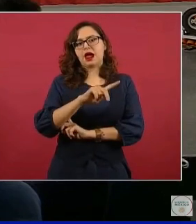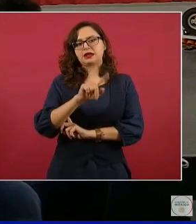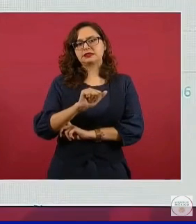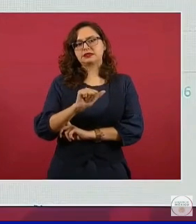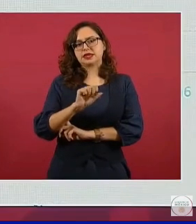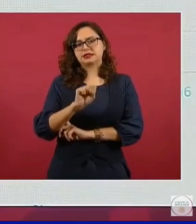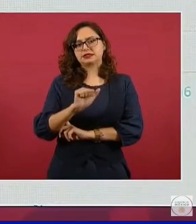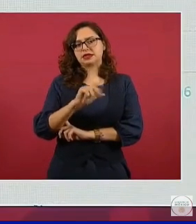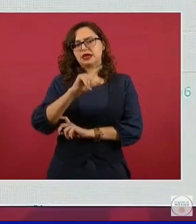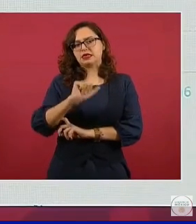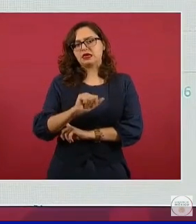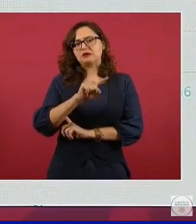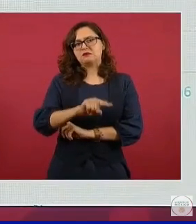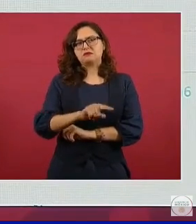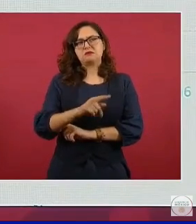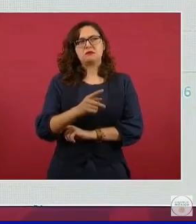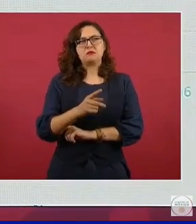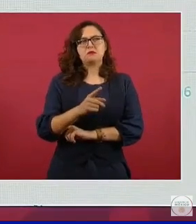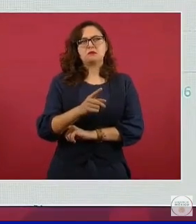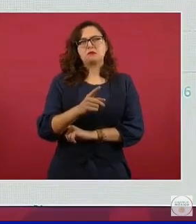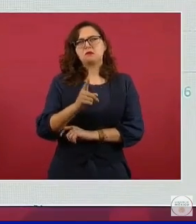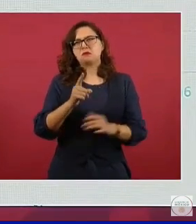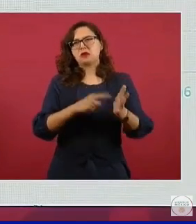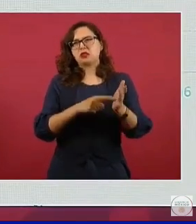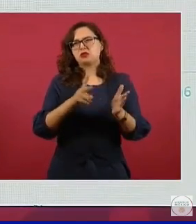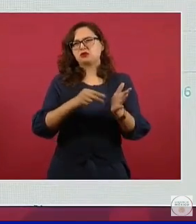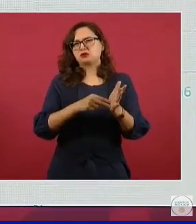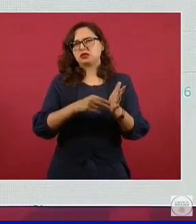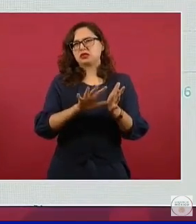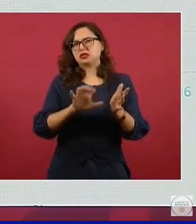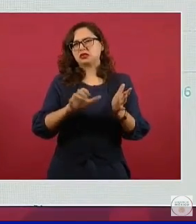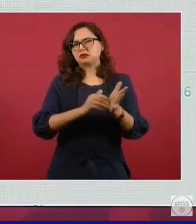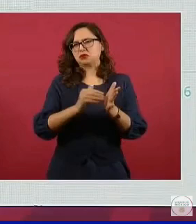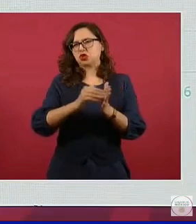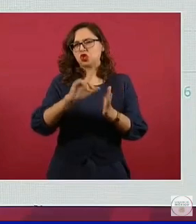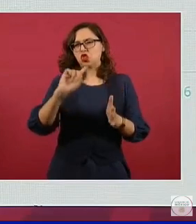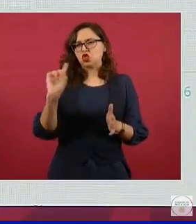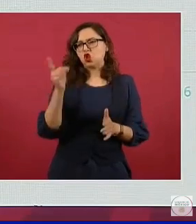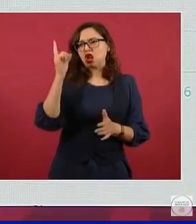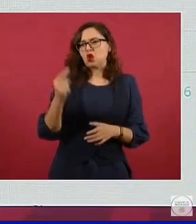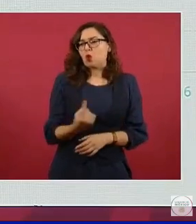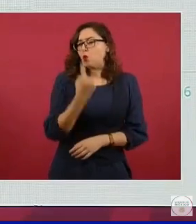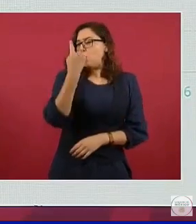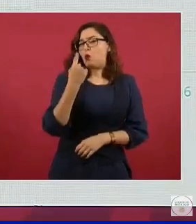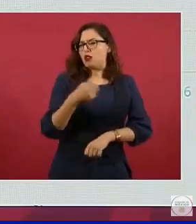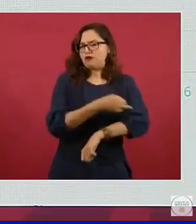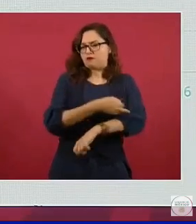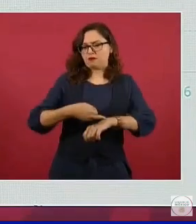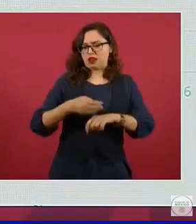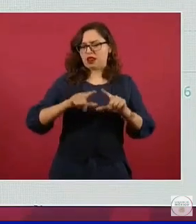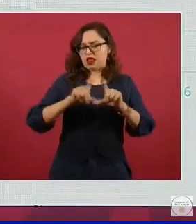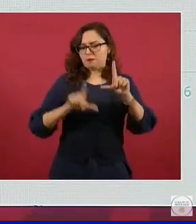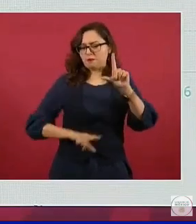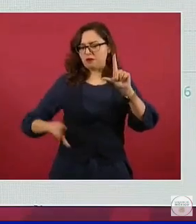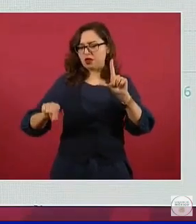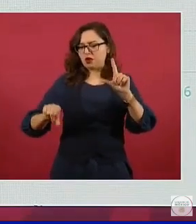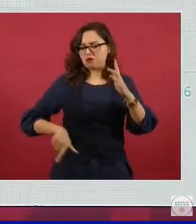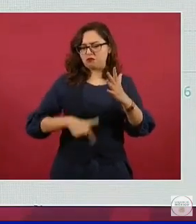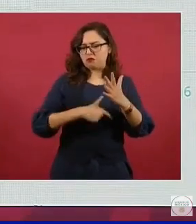2,500 millones de dólares, pero era la única aquí. Es la primera lista de la revista